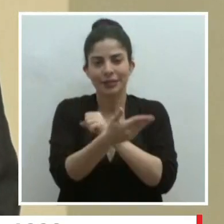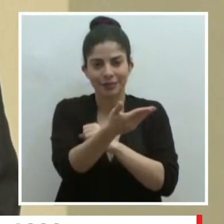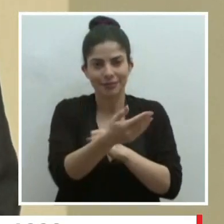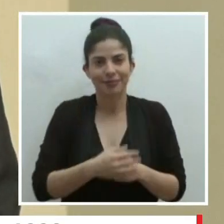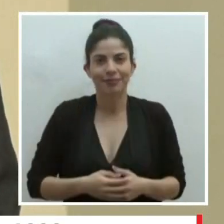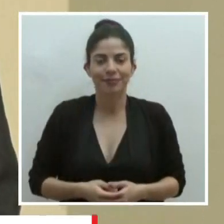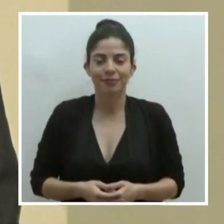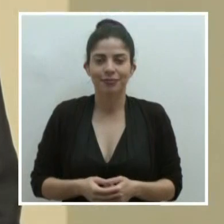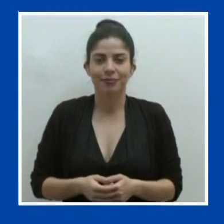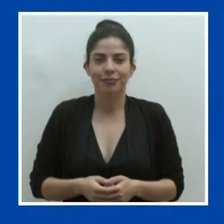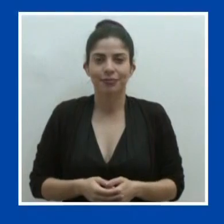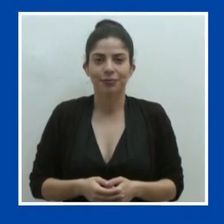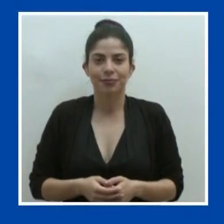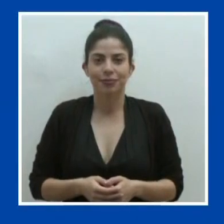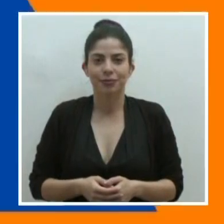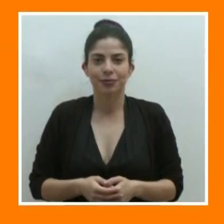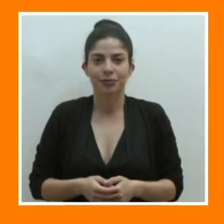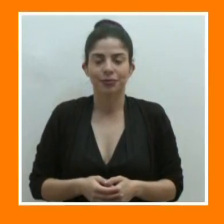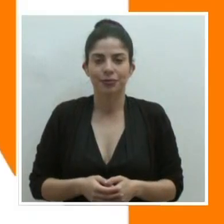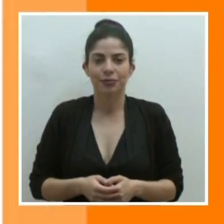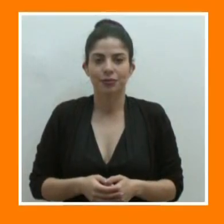continuación.